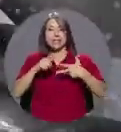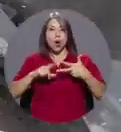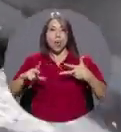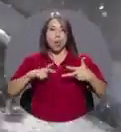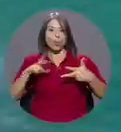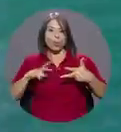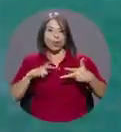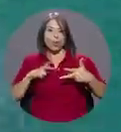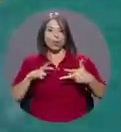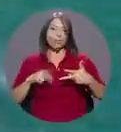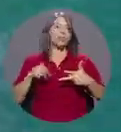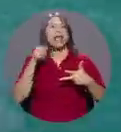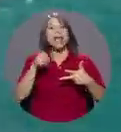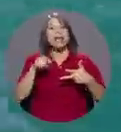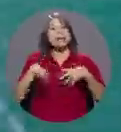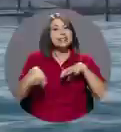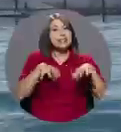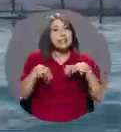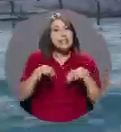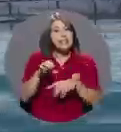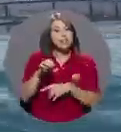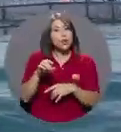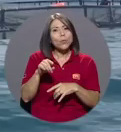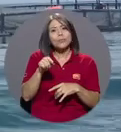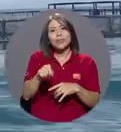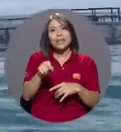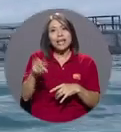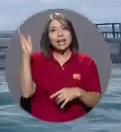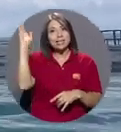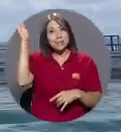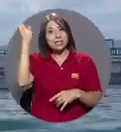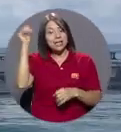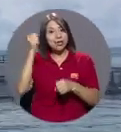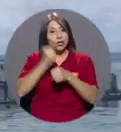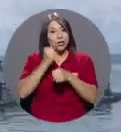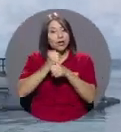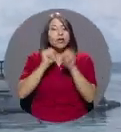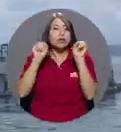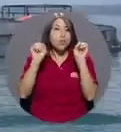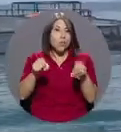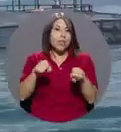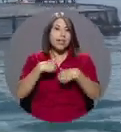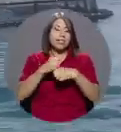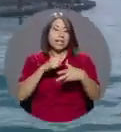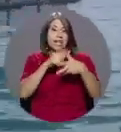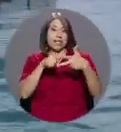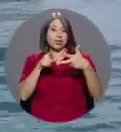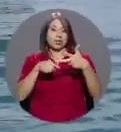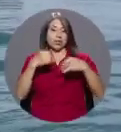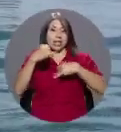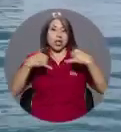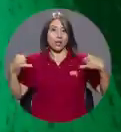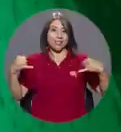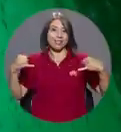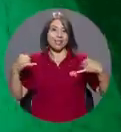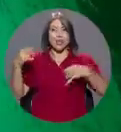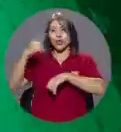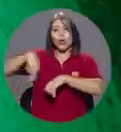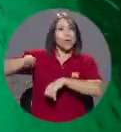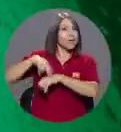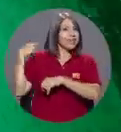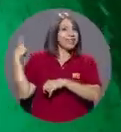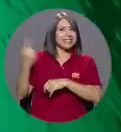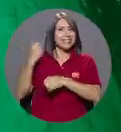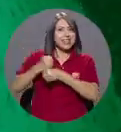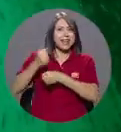o en portugués. Este es el evento de los pocos eventos en los cuales las presentaciones de los trabajos pueden ser en estos idiomas.